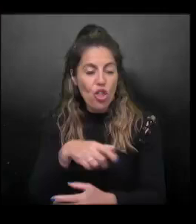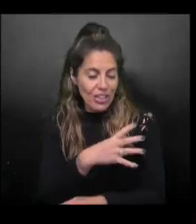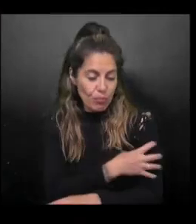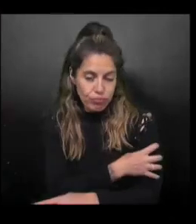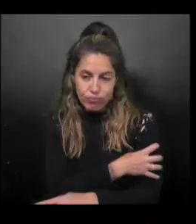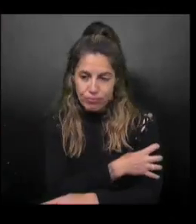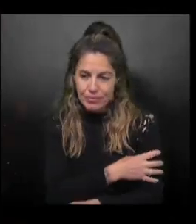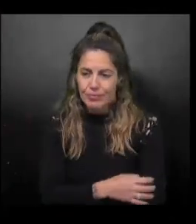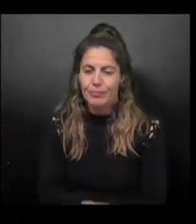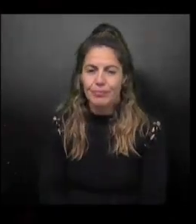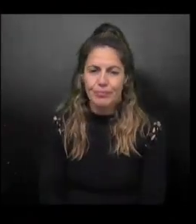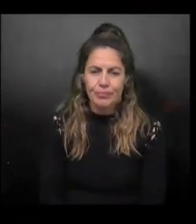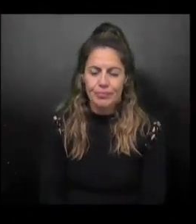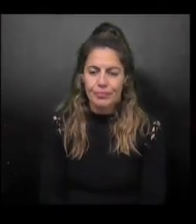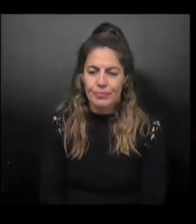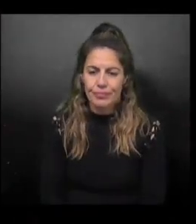músculo.